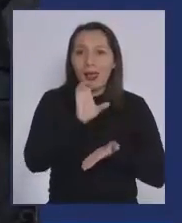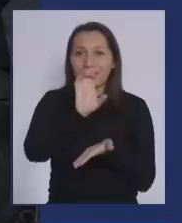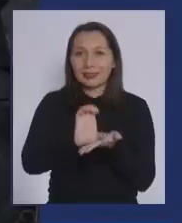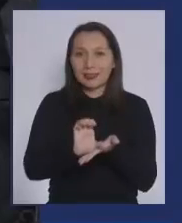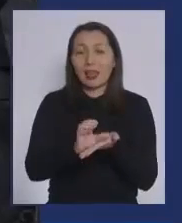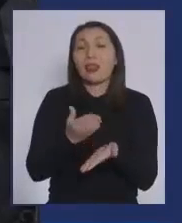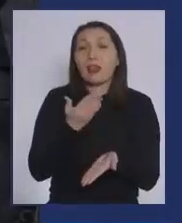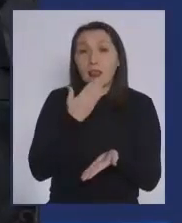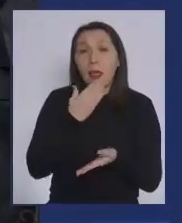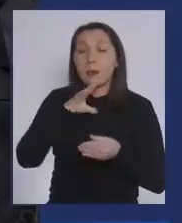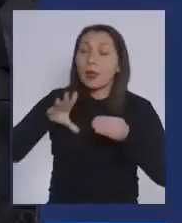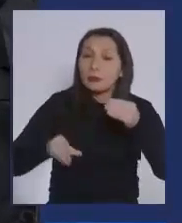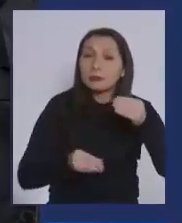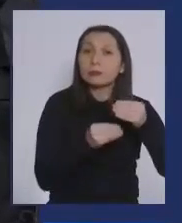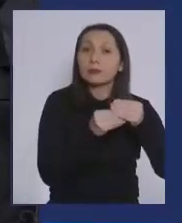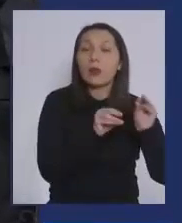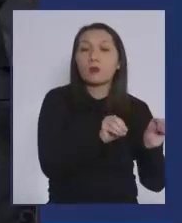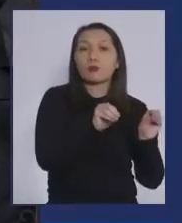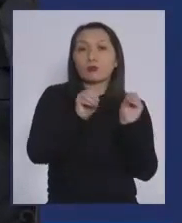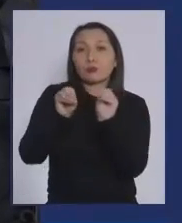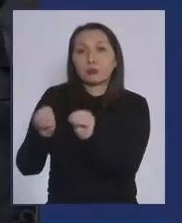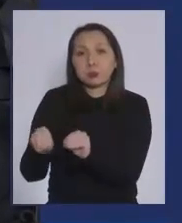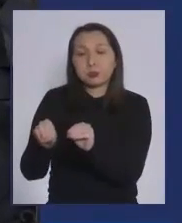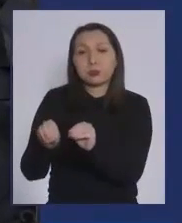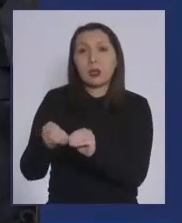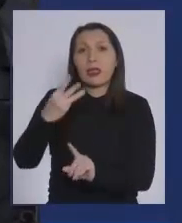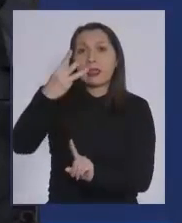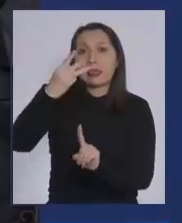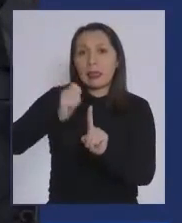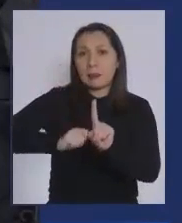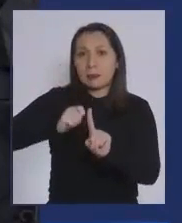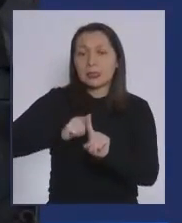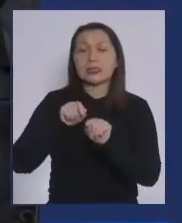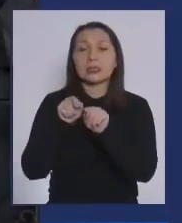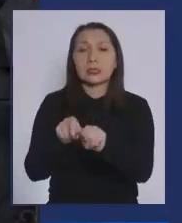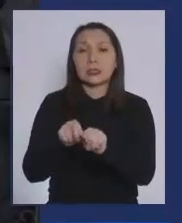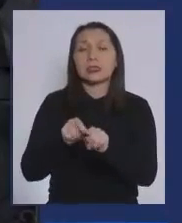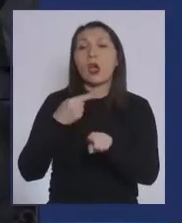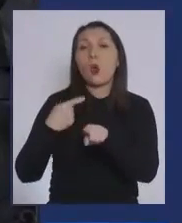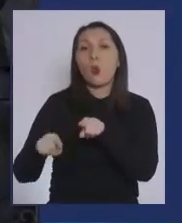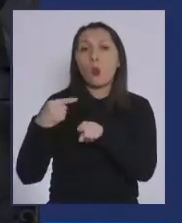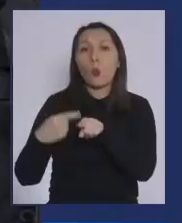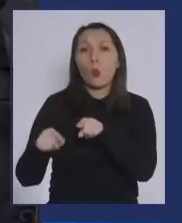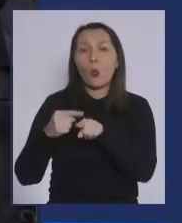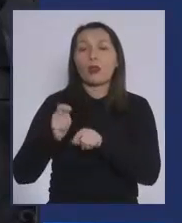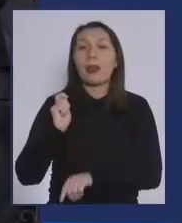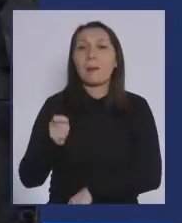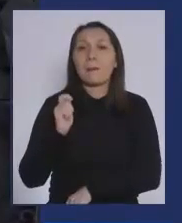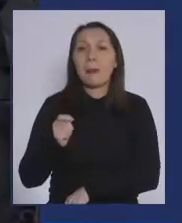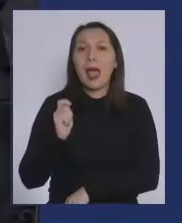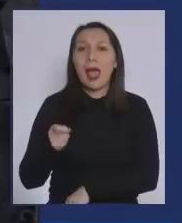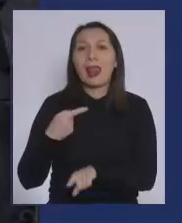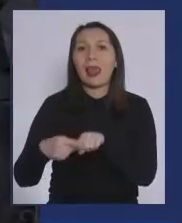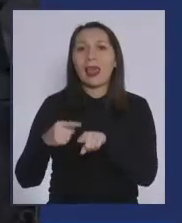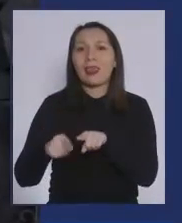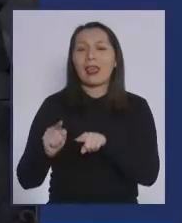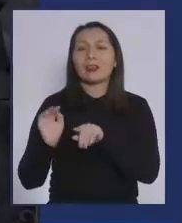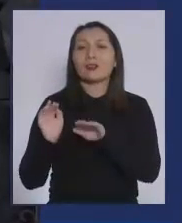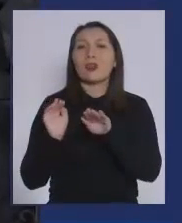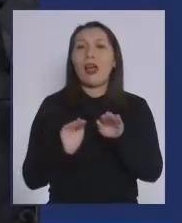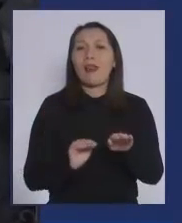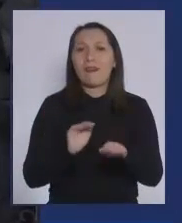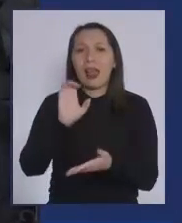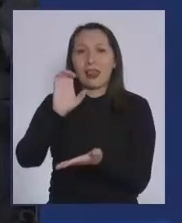y también incorpora una postergación de tres meses en las cuotas que deben pagarse por el crédito